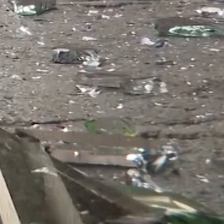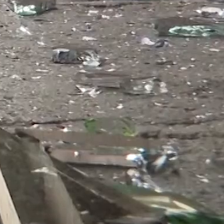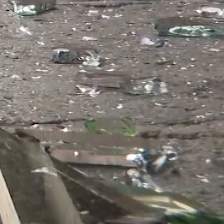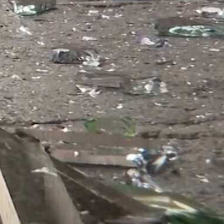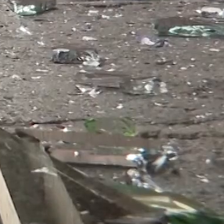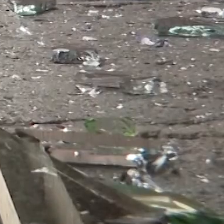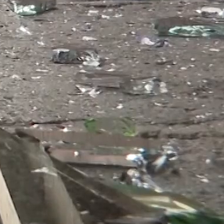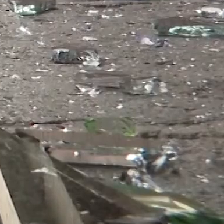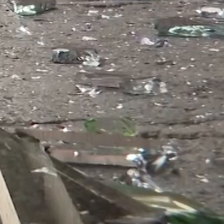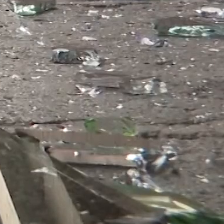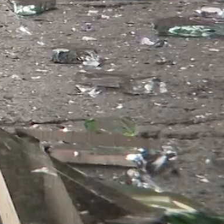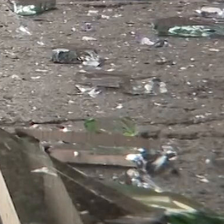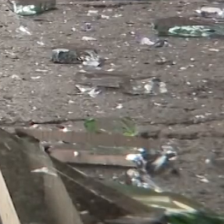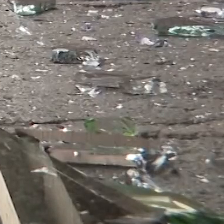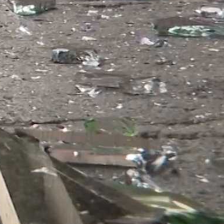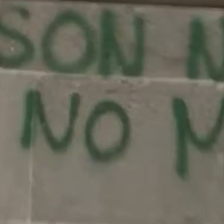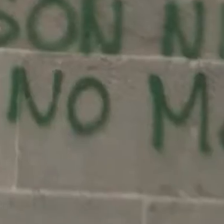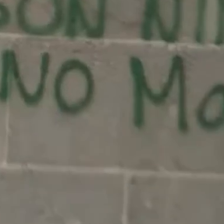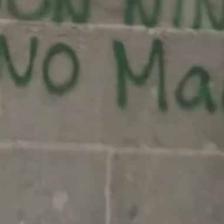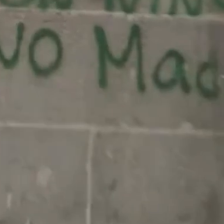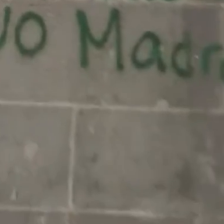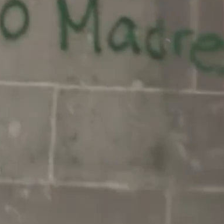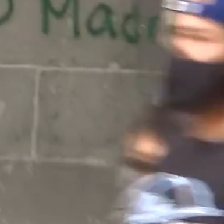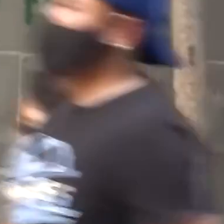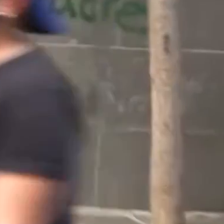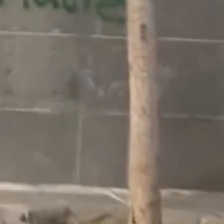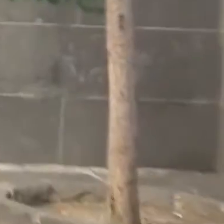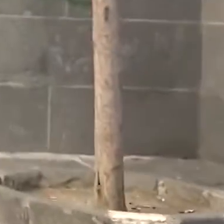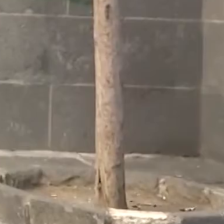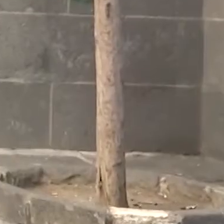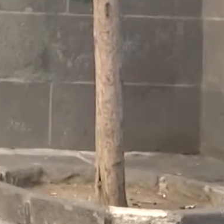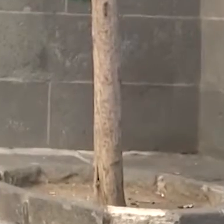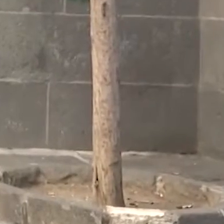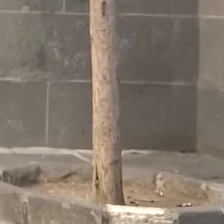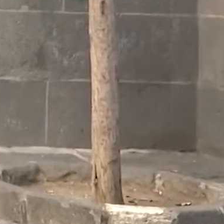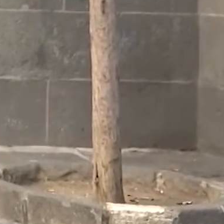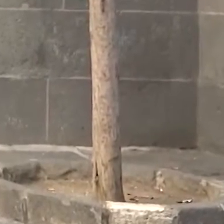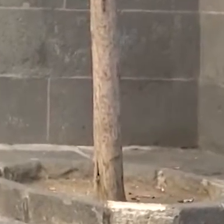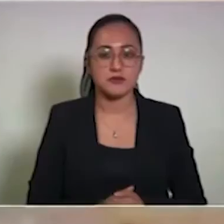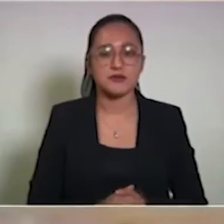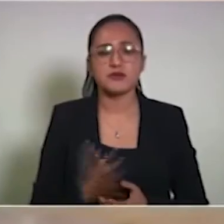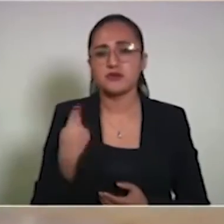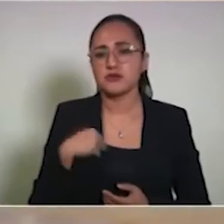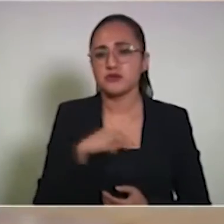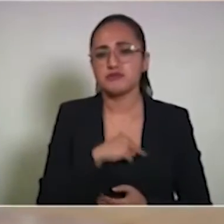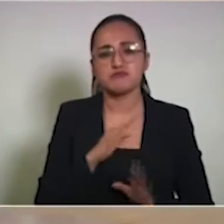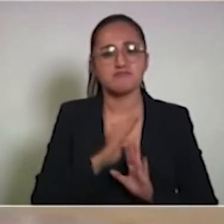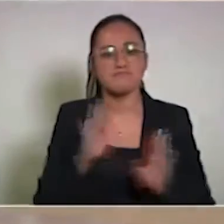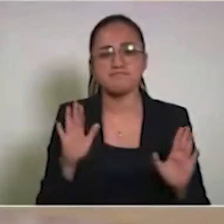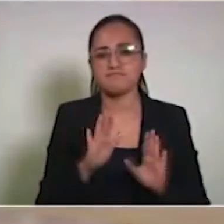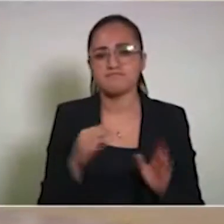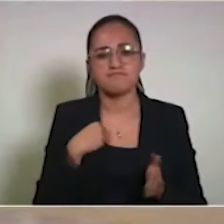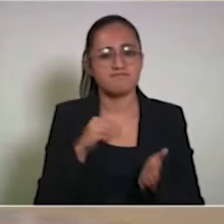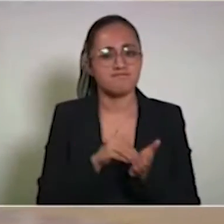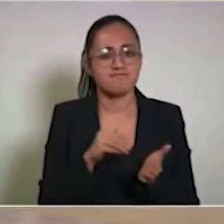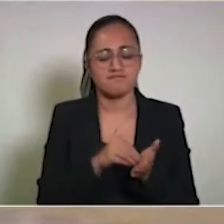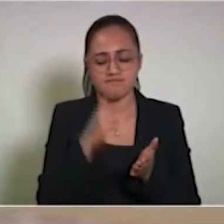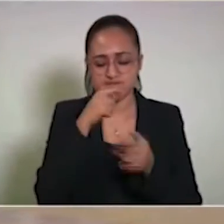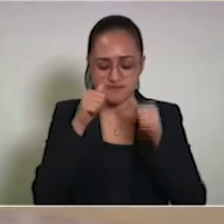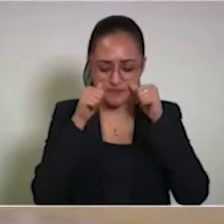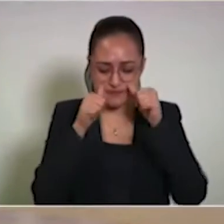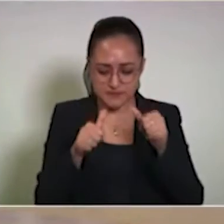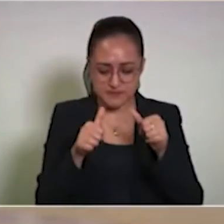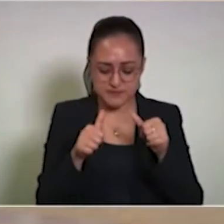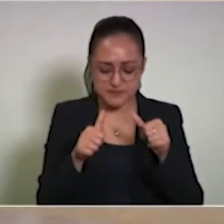administración atiende permanentemente las demandas de mujeres y hombres, porque en Puebla no hay impunidad. Mantenemos una agenda permanente de